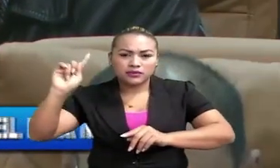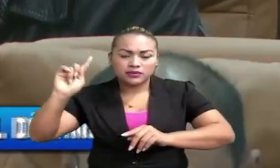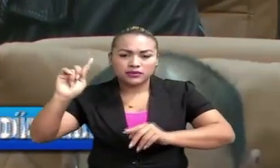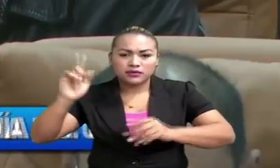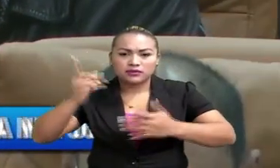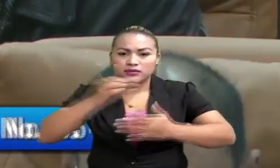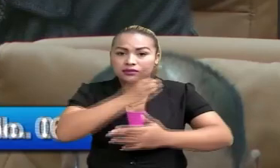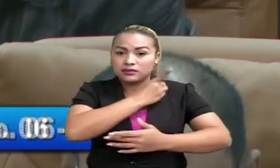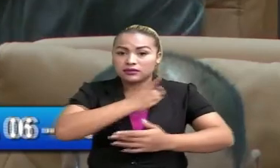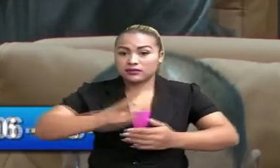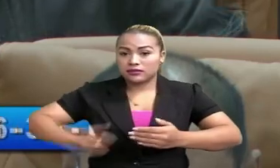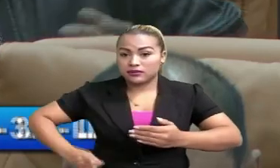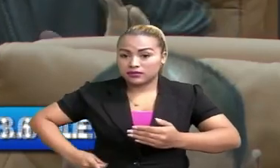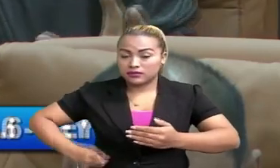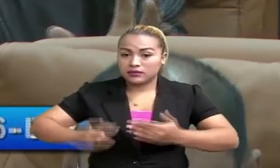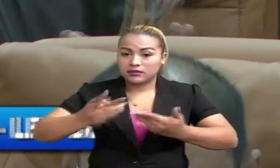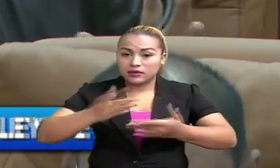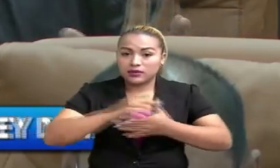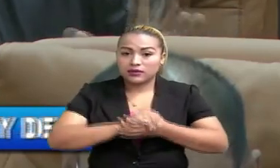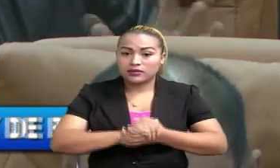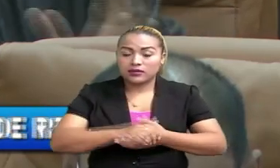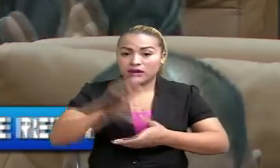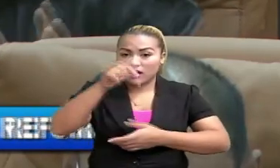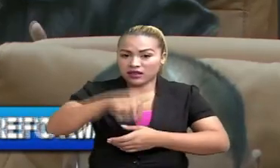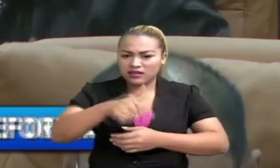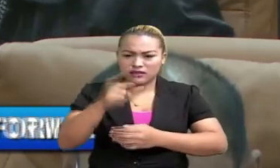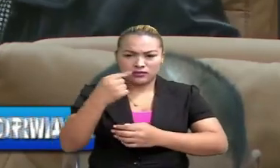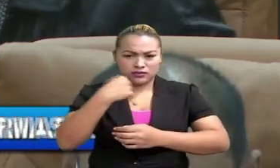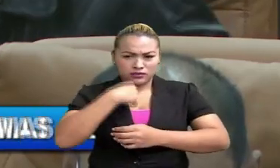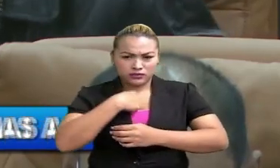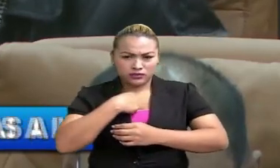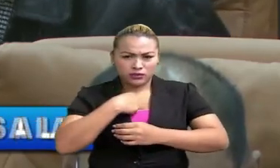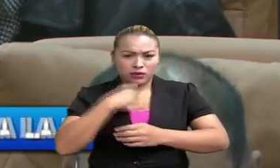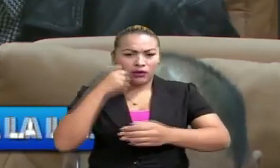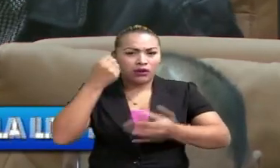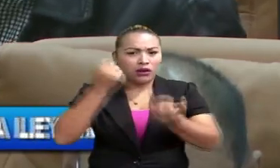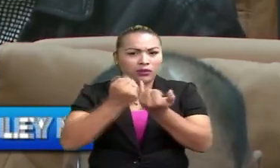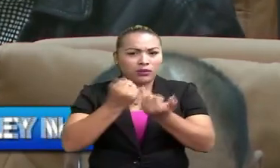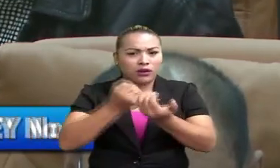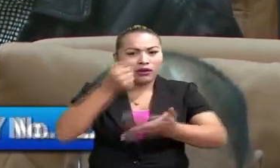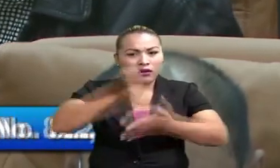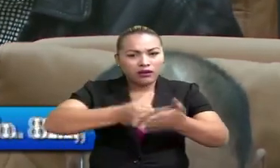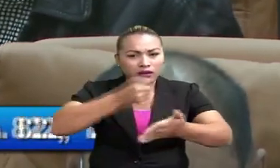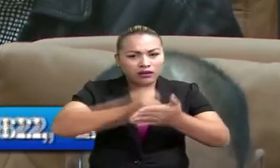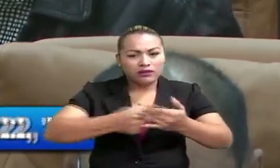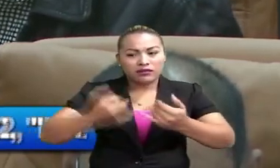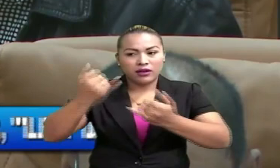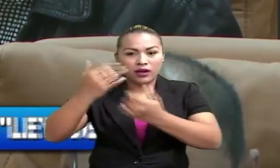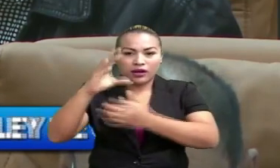diputado decir: aquí yo no estoy defendiendo a la empresa privada.